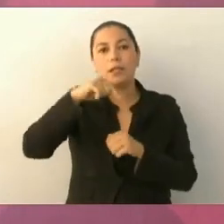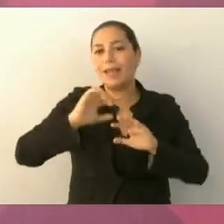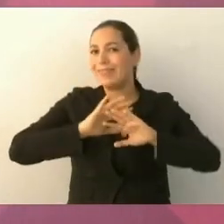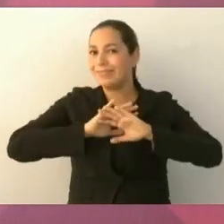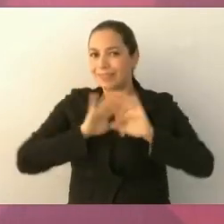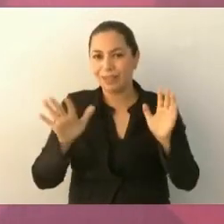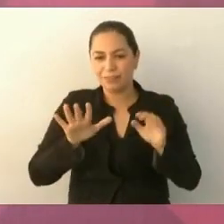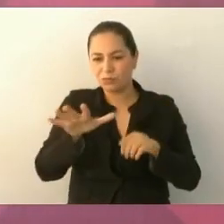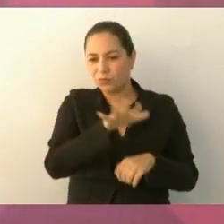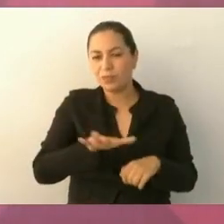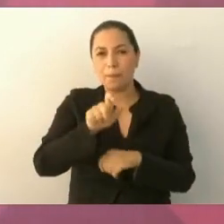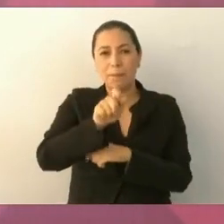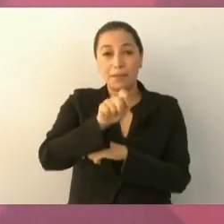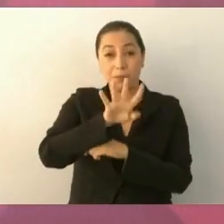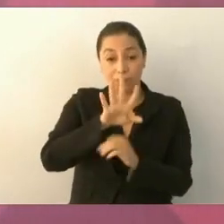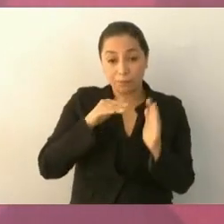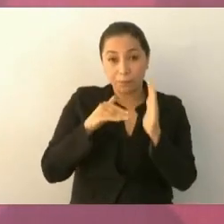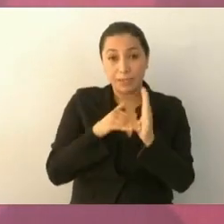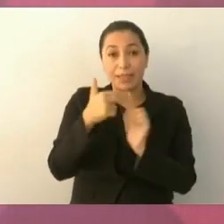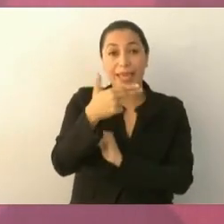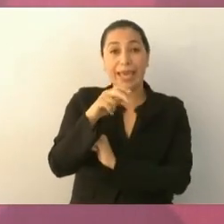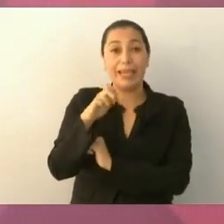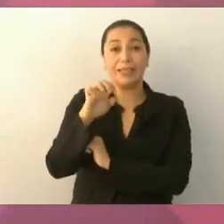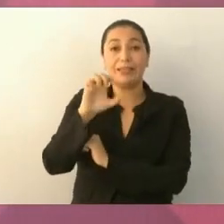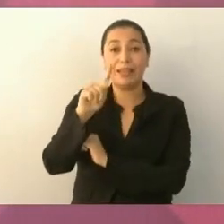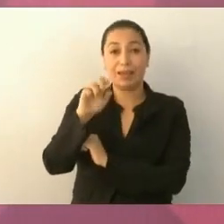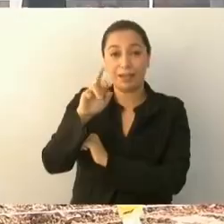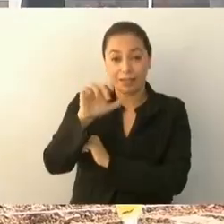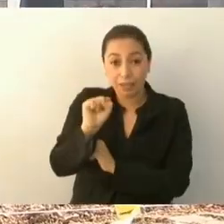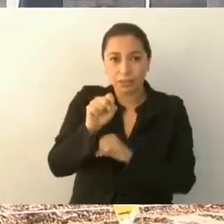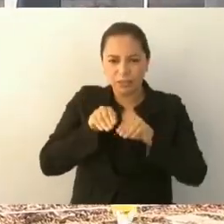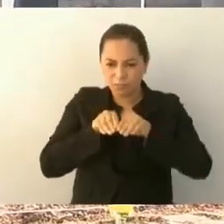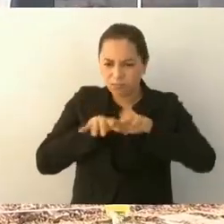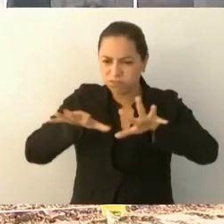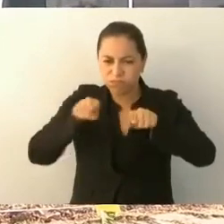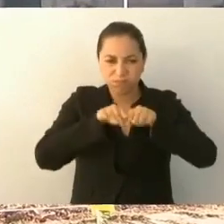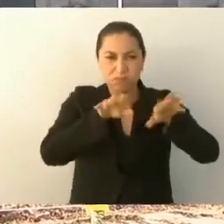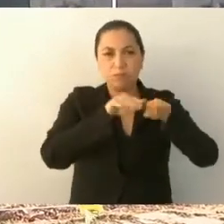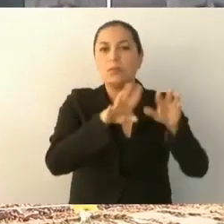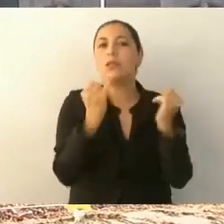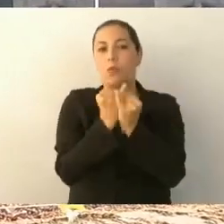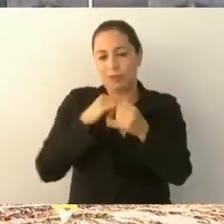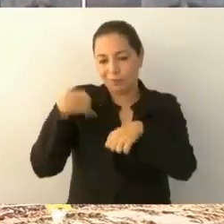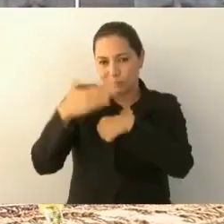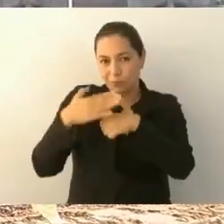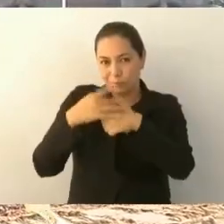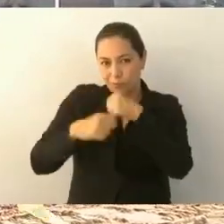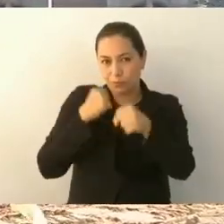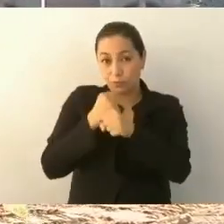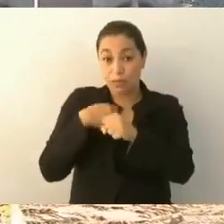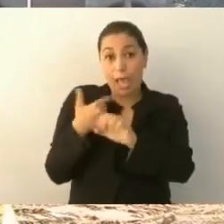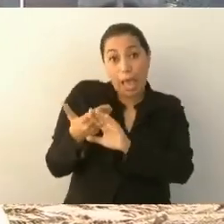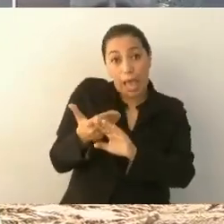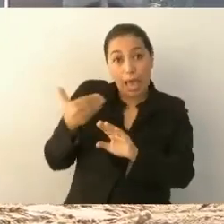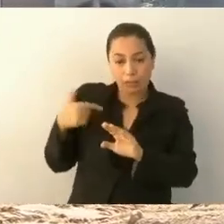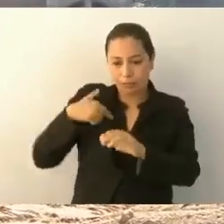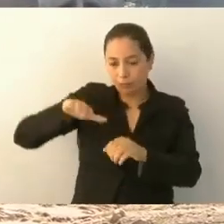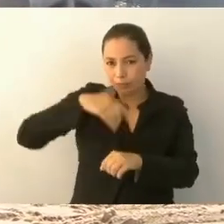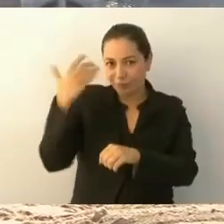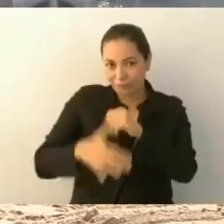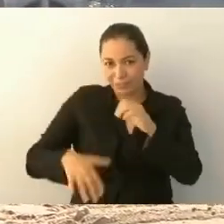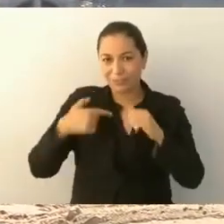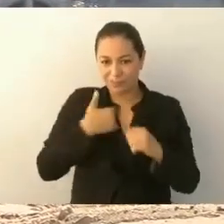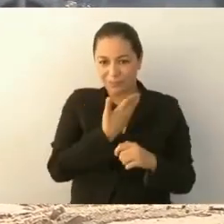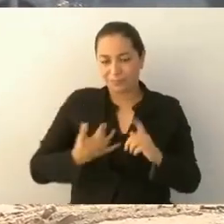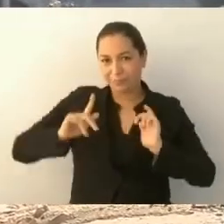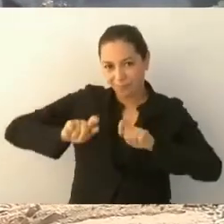24,000 hectáreas, como también el año próximo, antes de que yo concluya mi mandato, tenemos